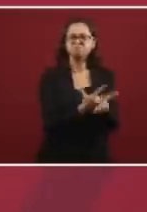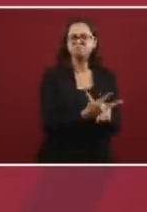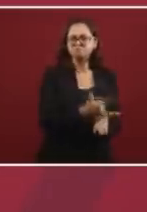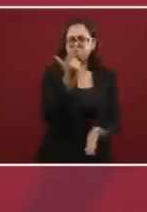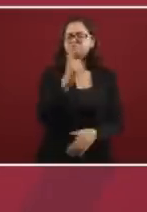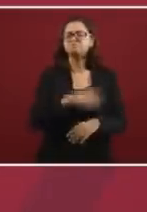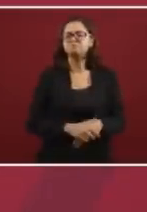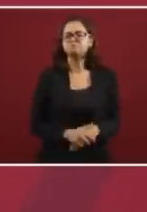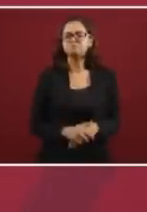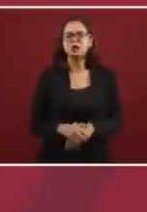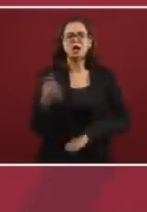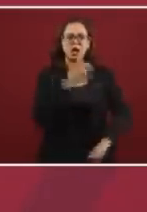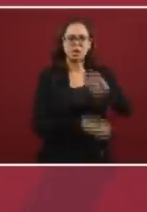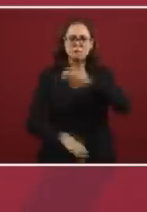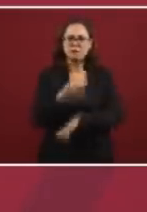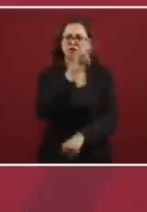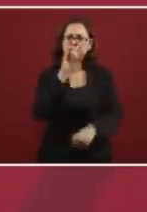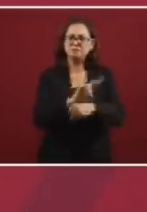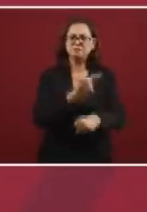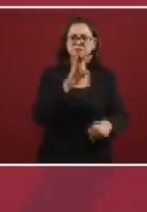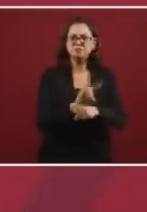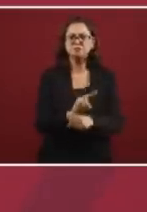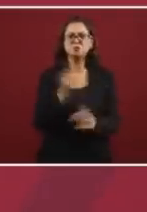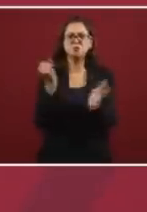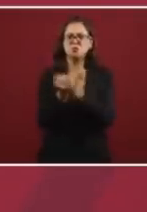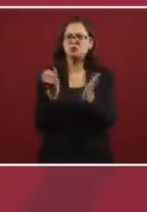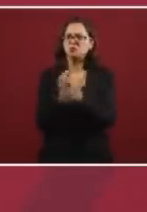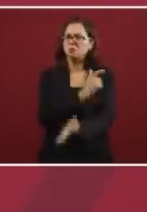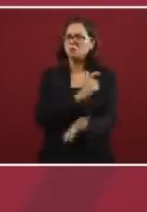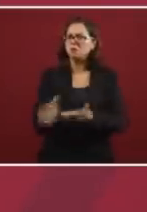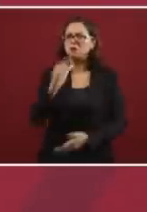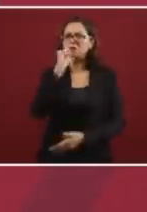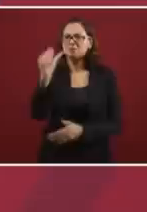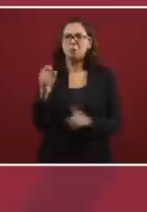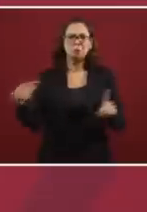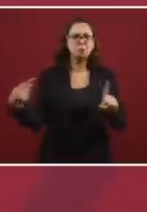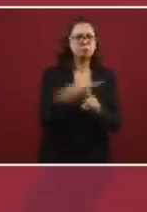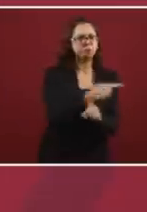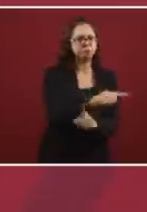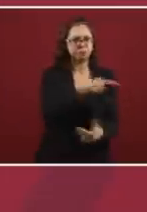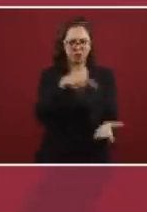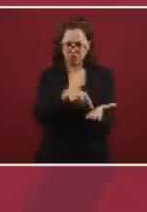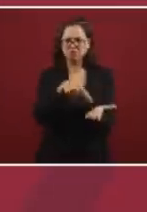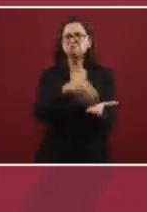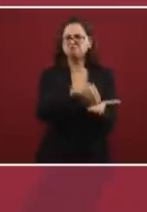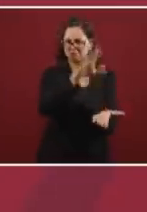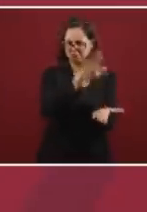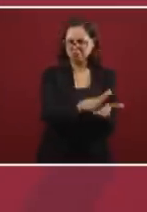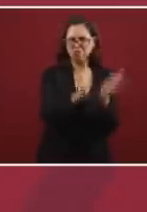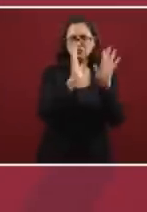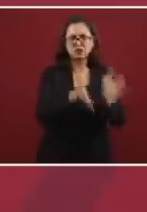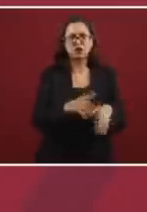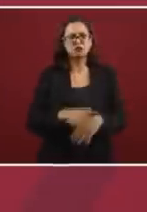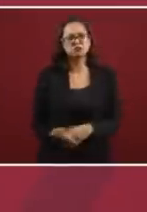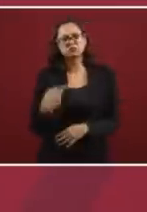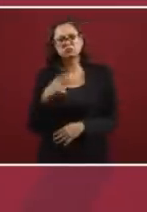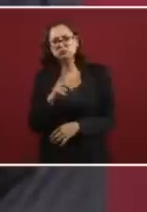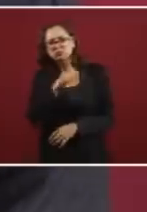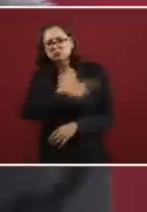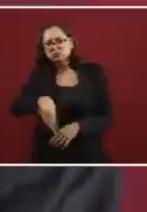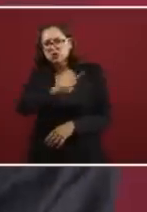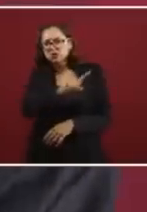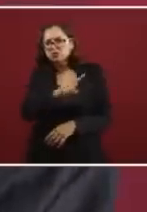empresas fantasmas para evadir impuestos pero si ellos no fabrican